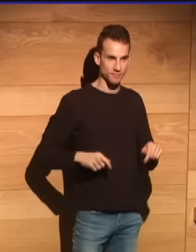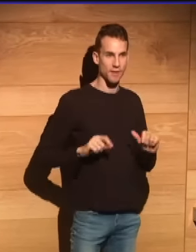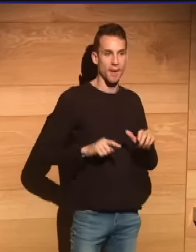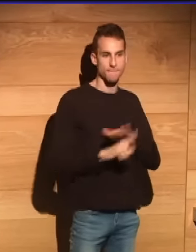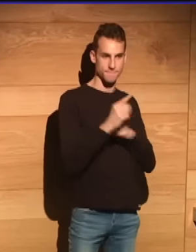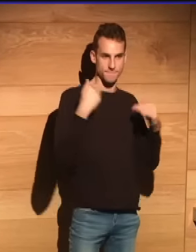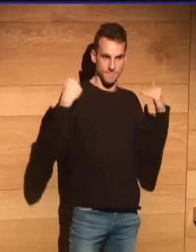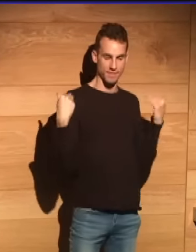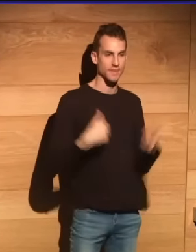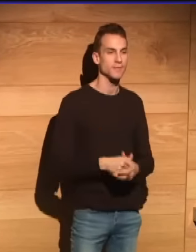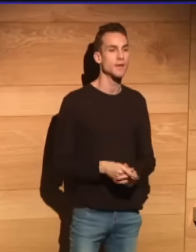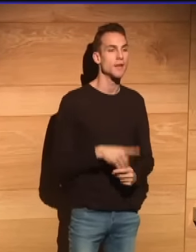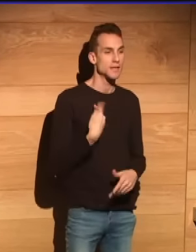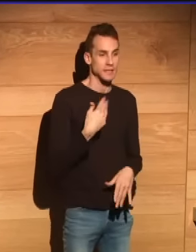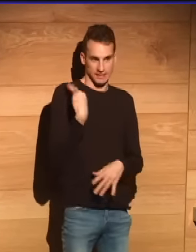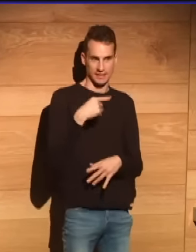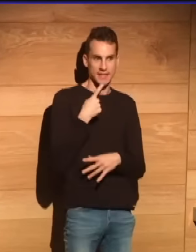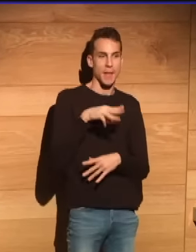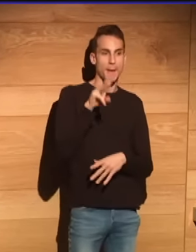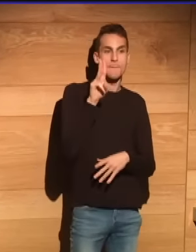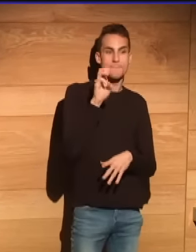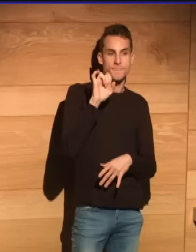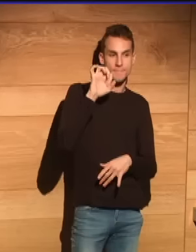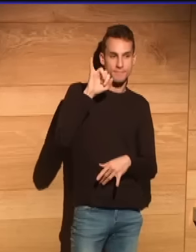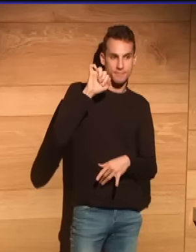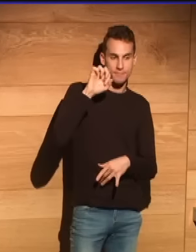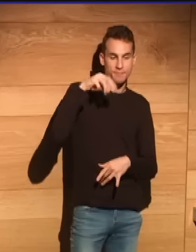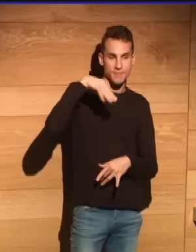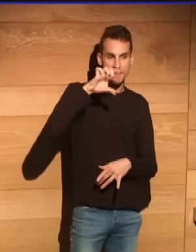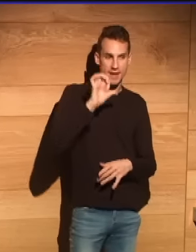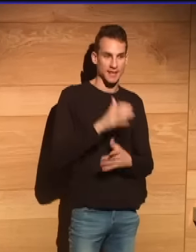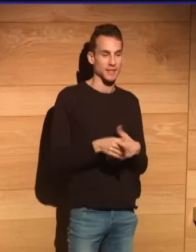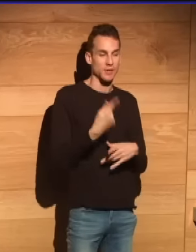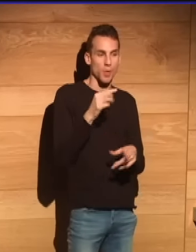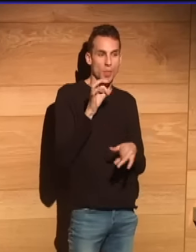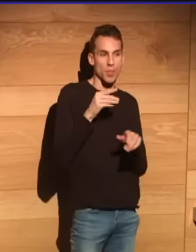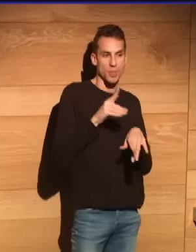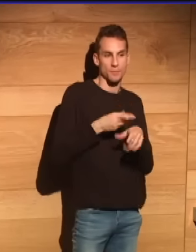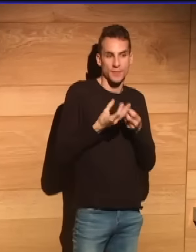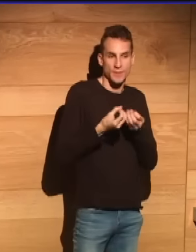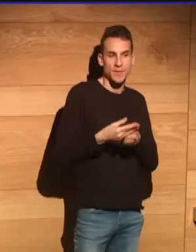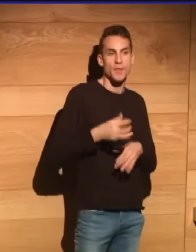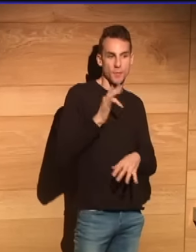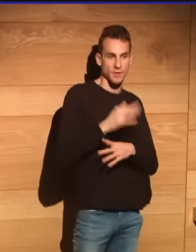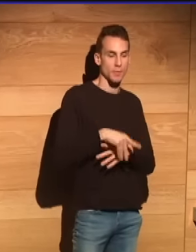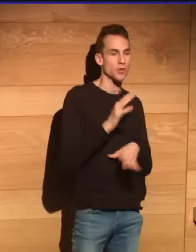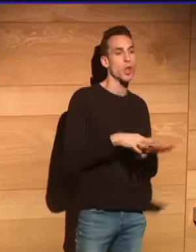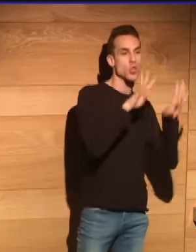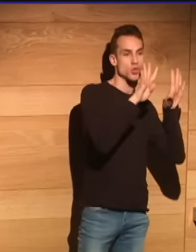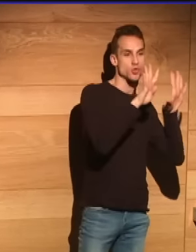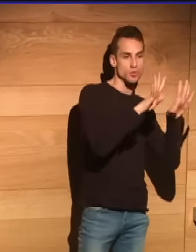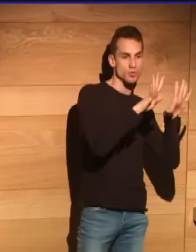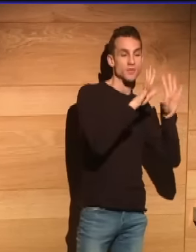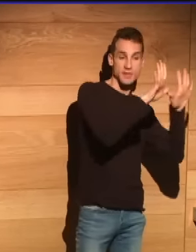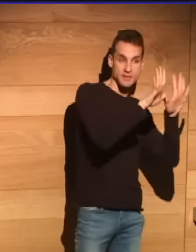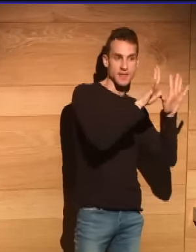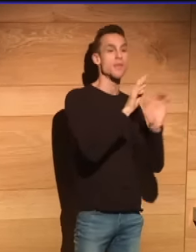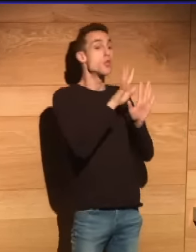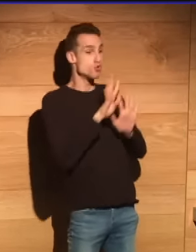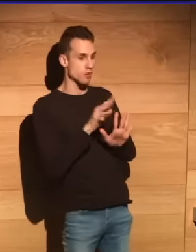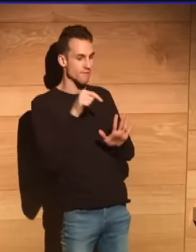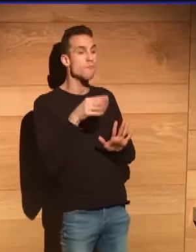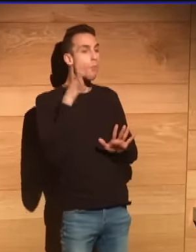hablando de pymes. Hay un dato muy positivo y es que 9 de cada 10 emprendedores en España son mujeres. Pero a esto